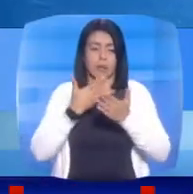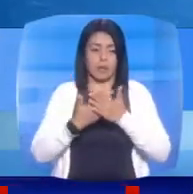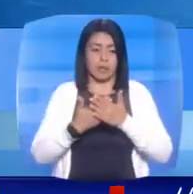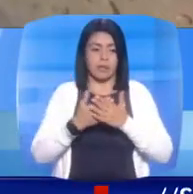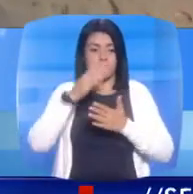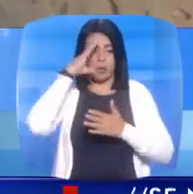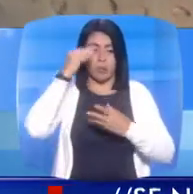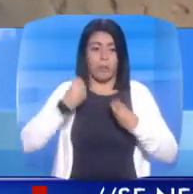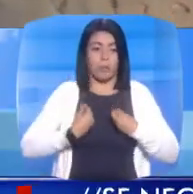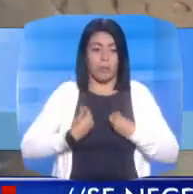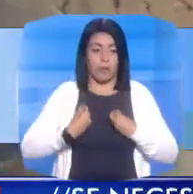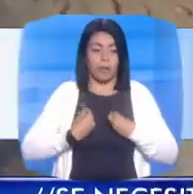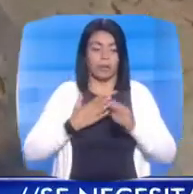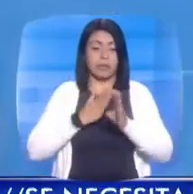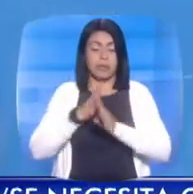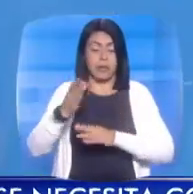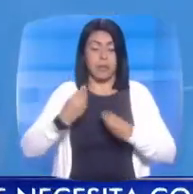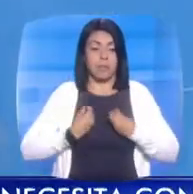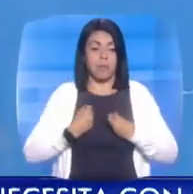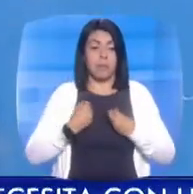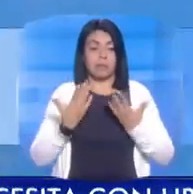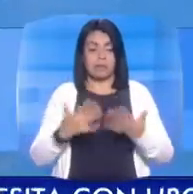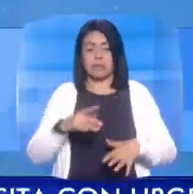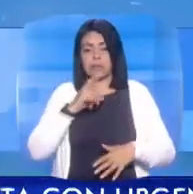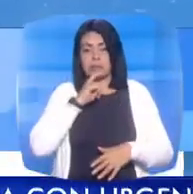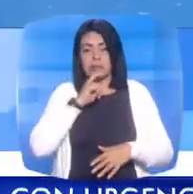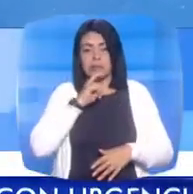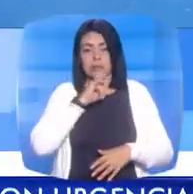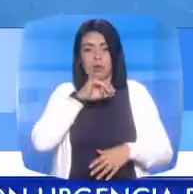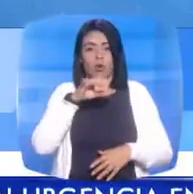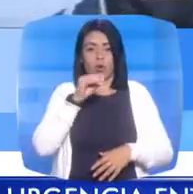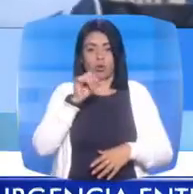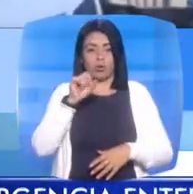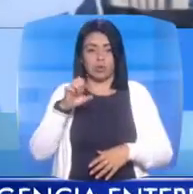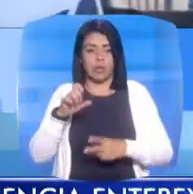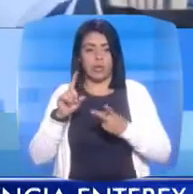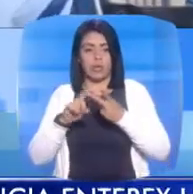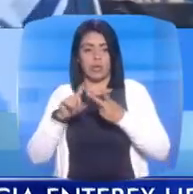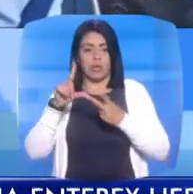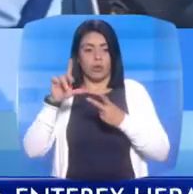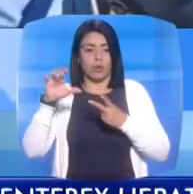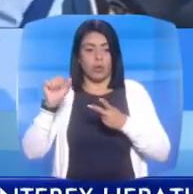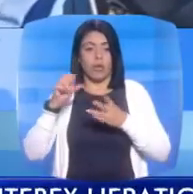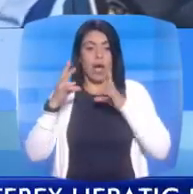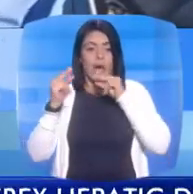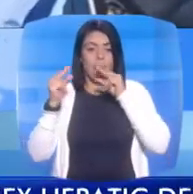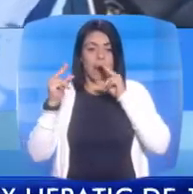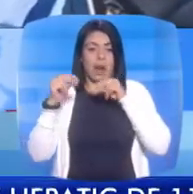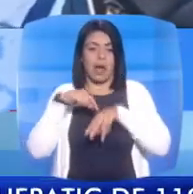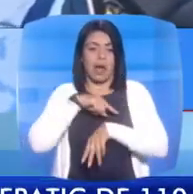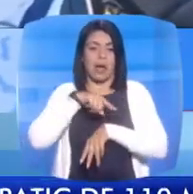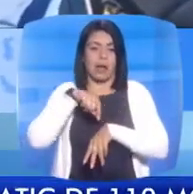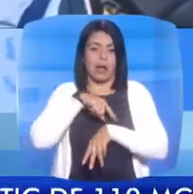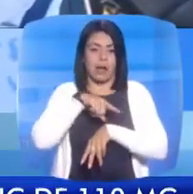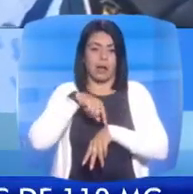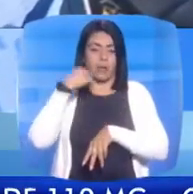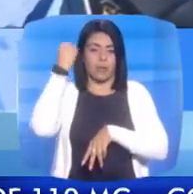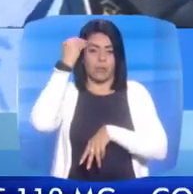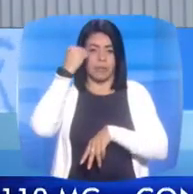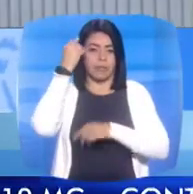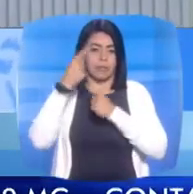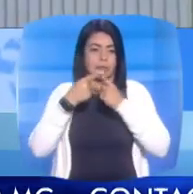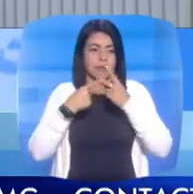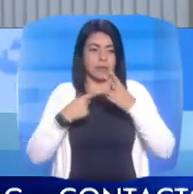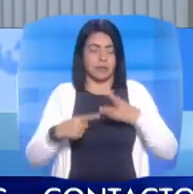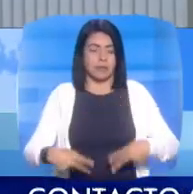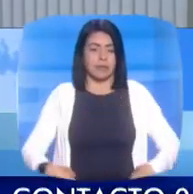estoy vivo seguir vivo Pero a qué precio José y Luis hablaron durante bastante rato pensaban en lo diferentes